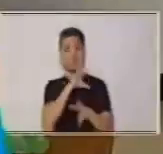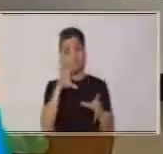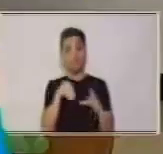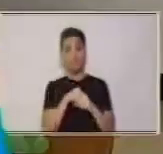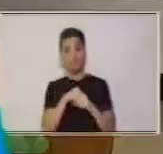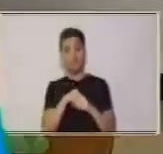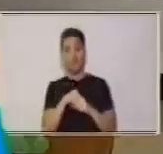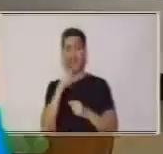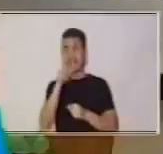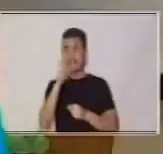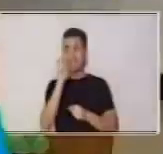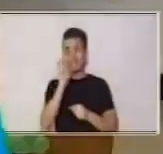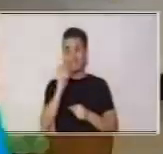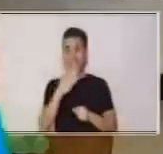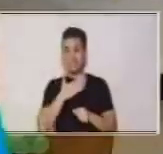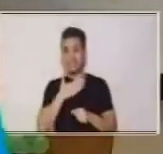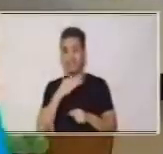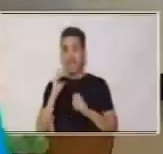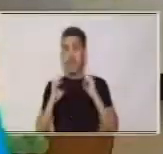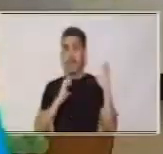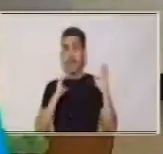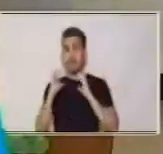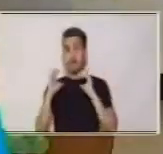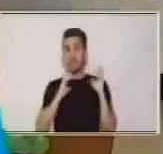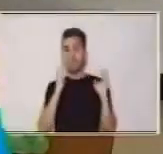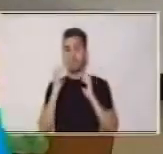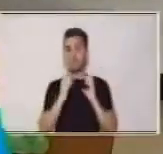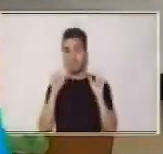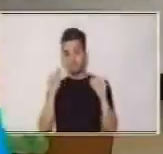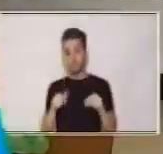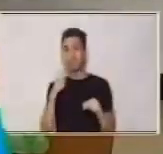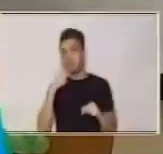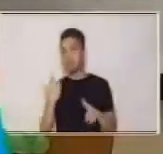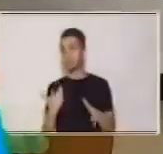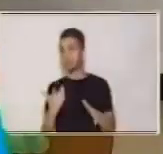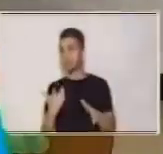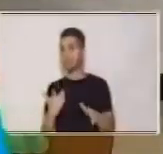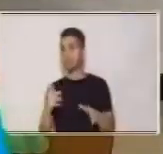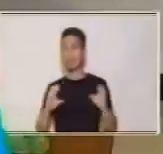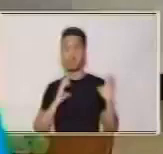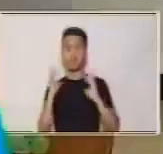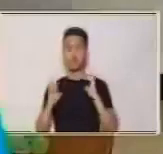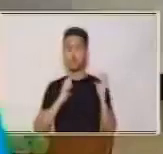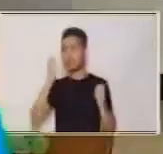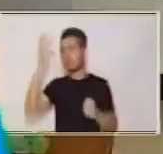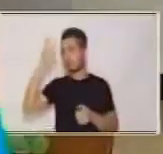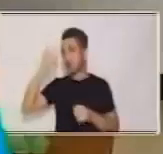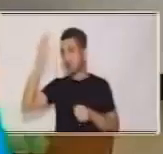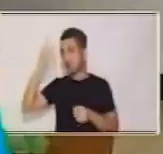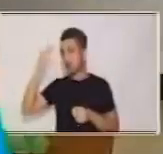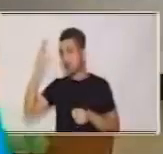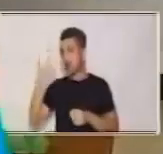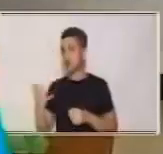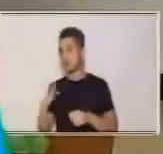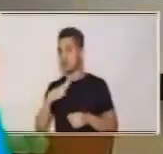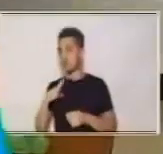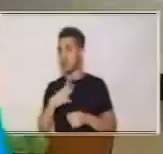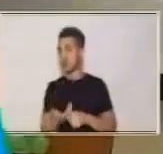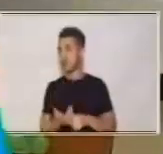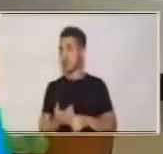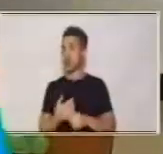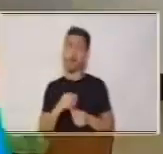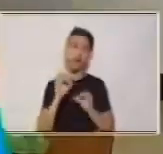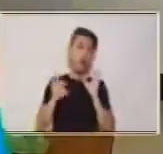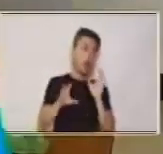Entonces esas son nuestras emociones. Y con nuestras emociones vamos a estar todos los días. Todos los días, en algún